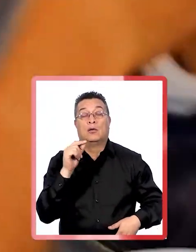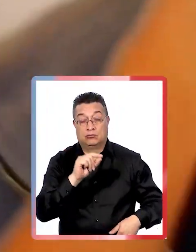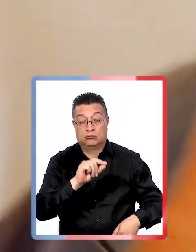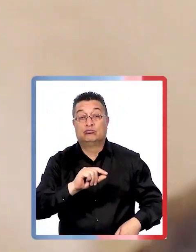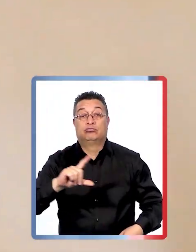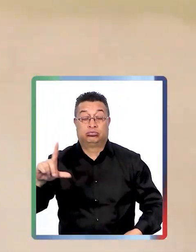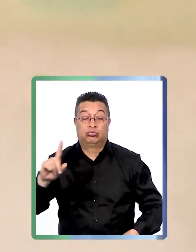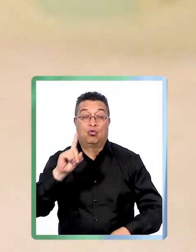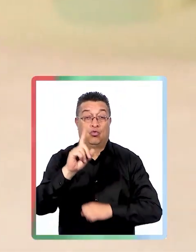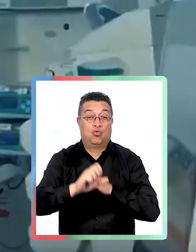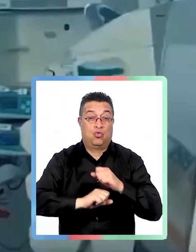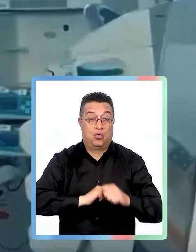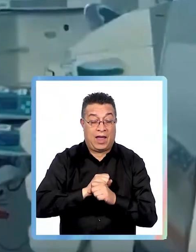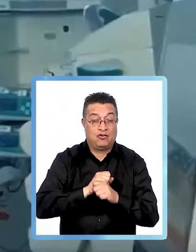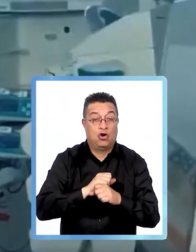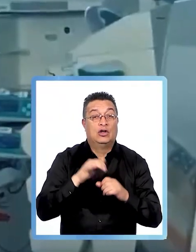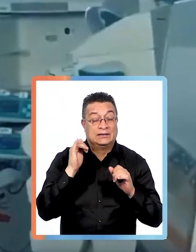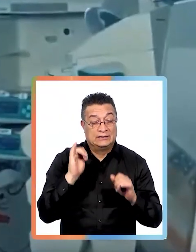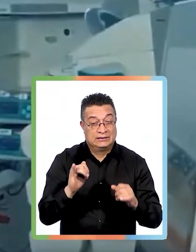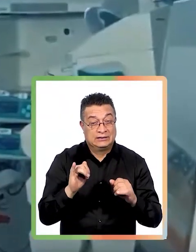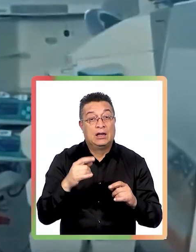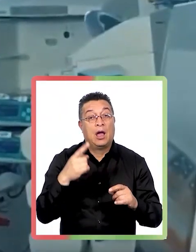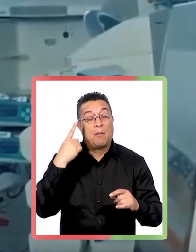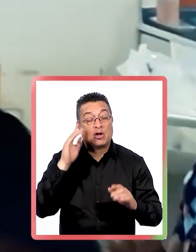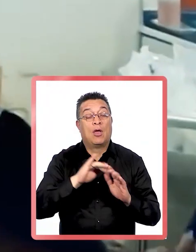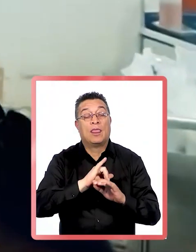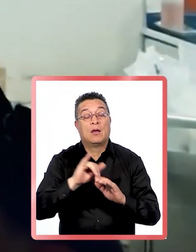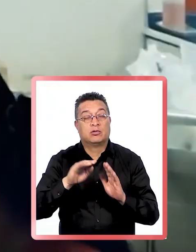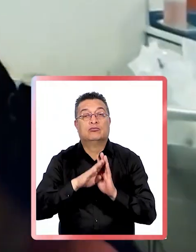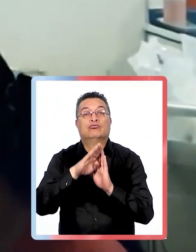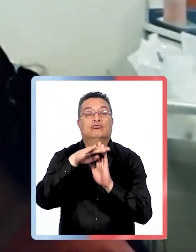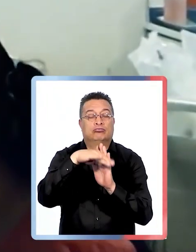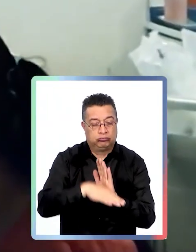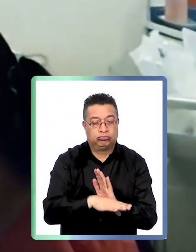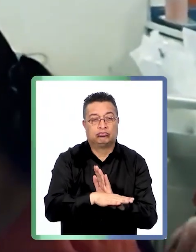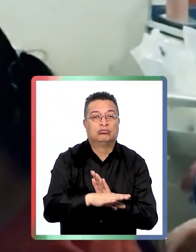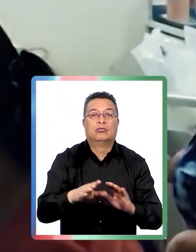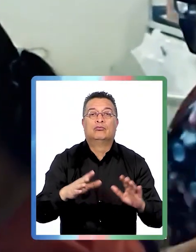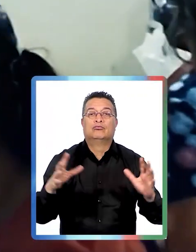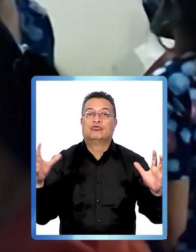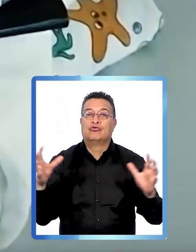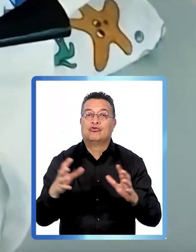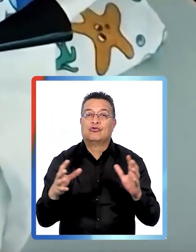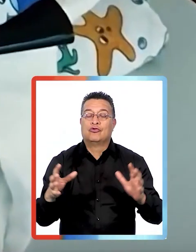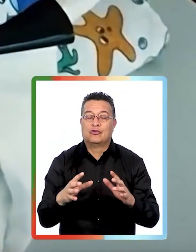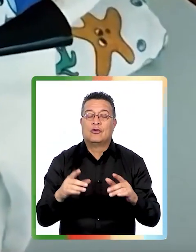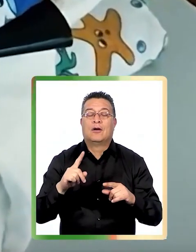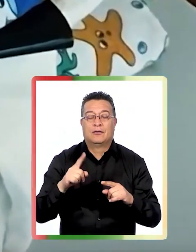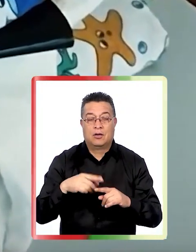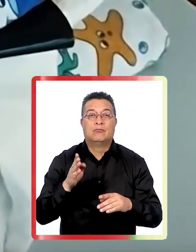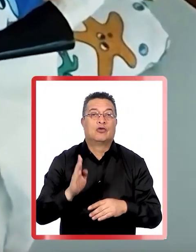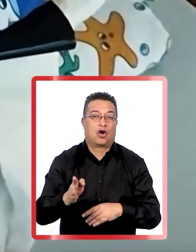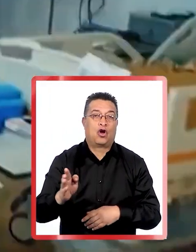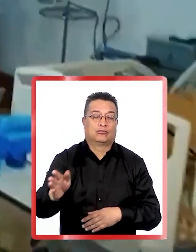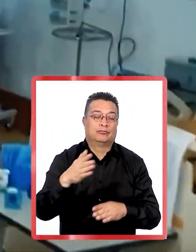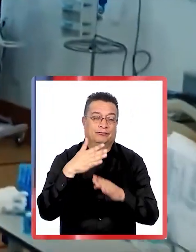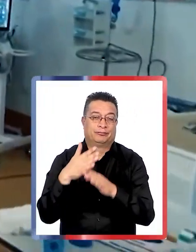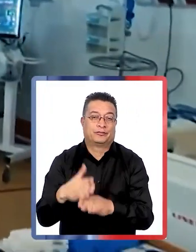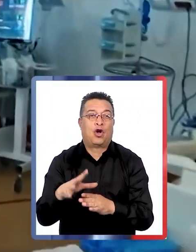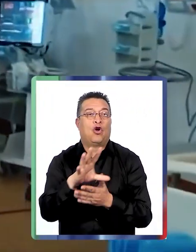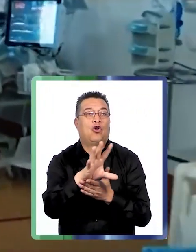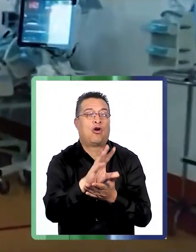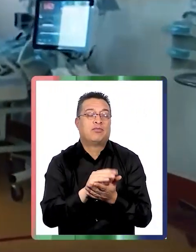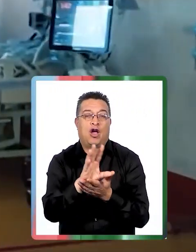han aumentado un año respecto al anterior, la baja es sustantiva, significativa y persiste. O